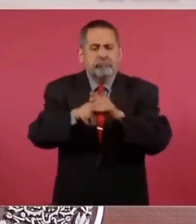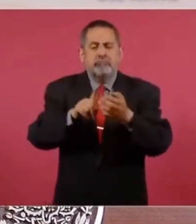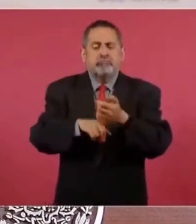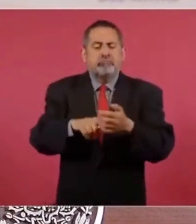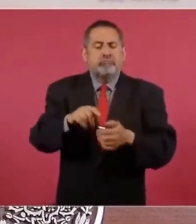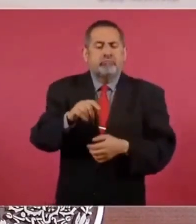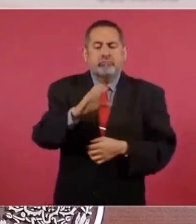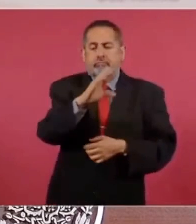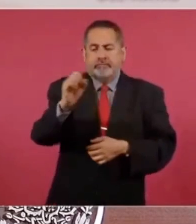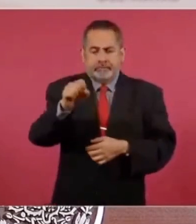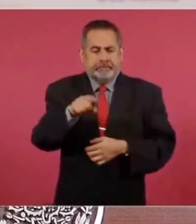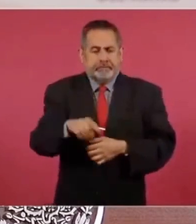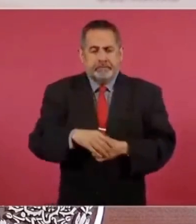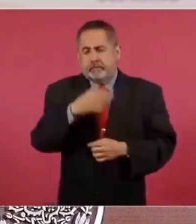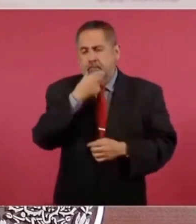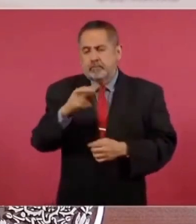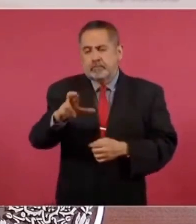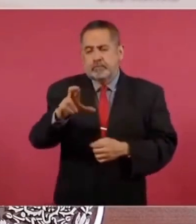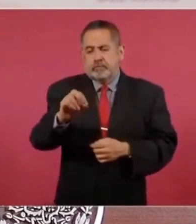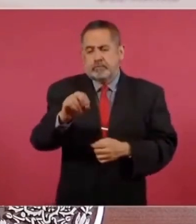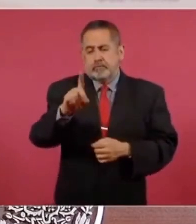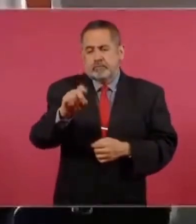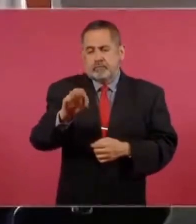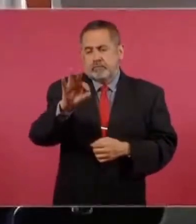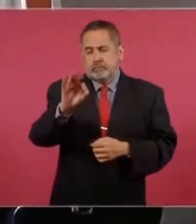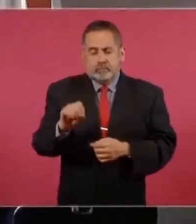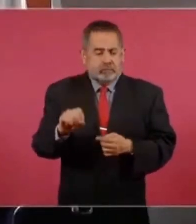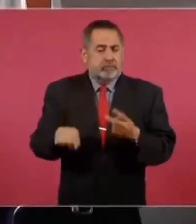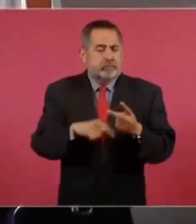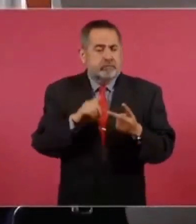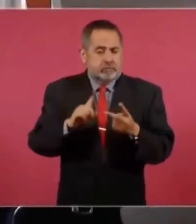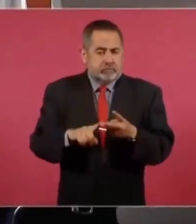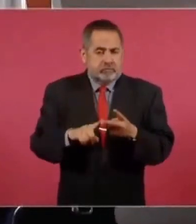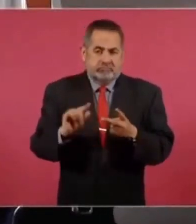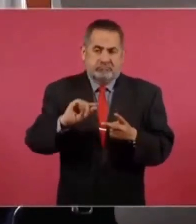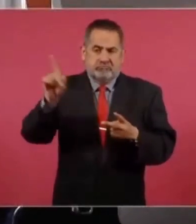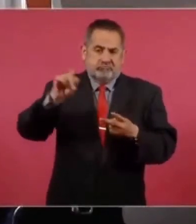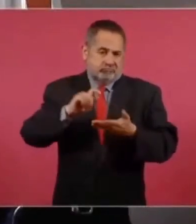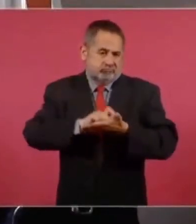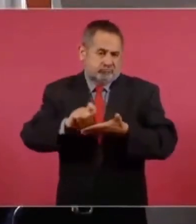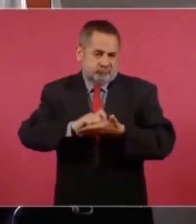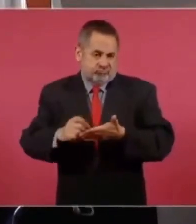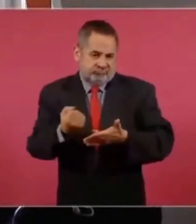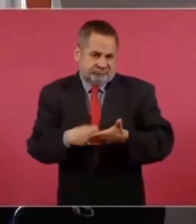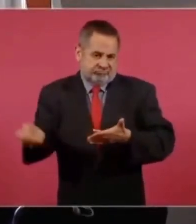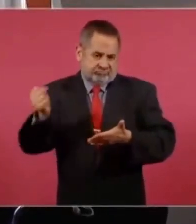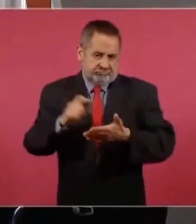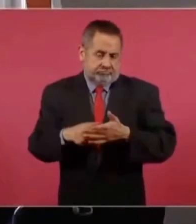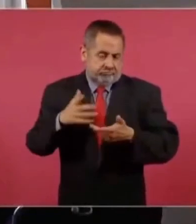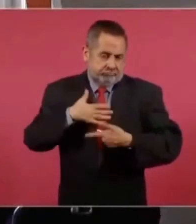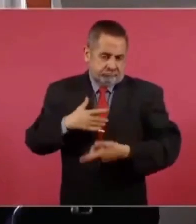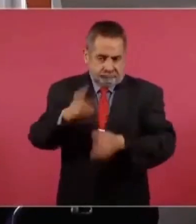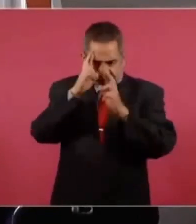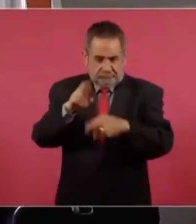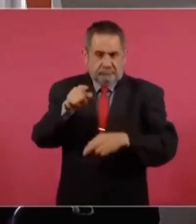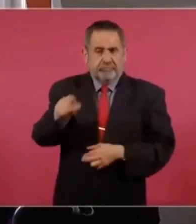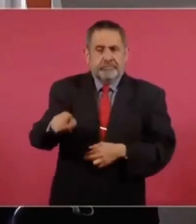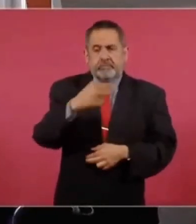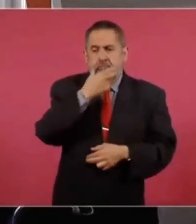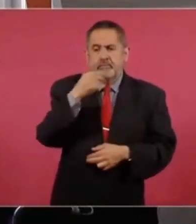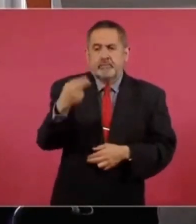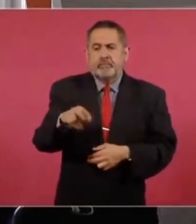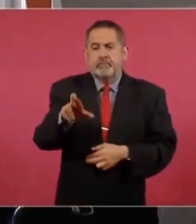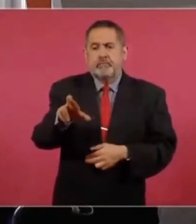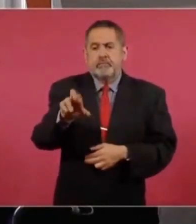sociales. Rodolfo Stavenhagen, un gran sociólogo, mi respeto para Rodolfo,